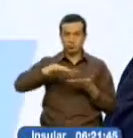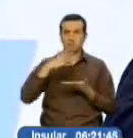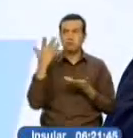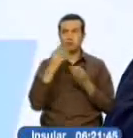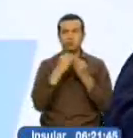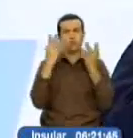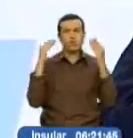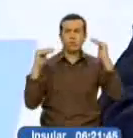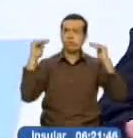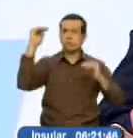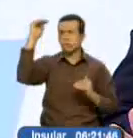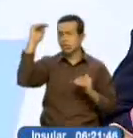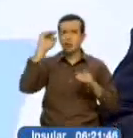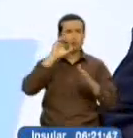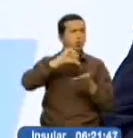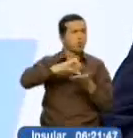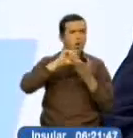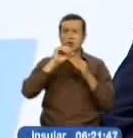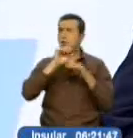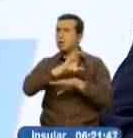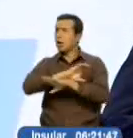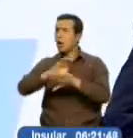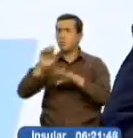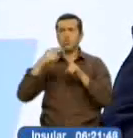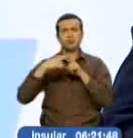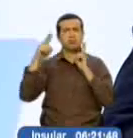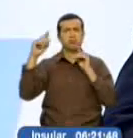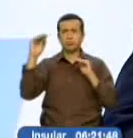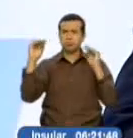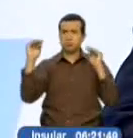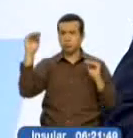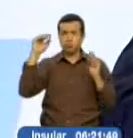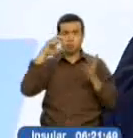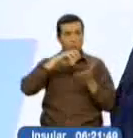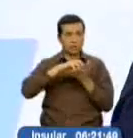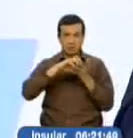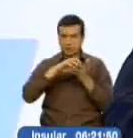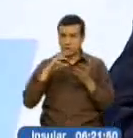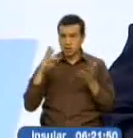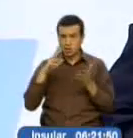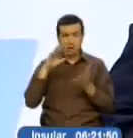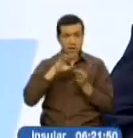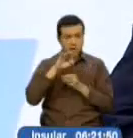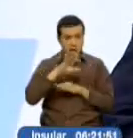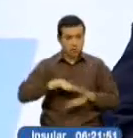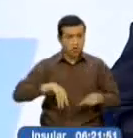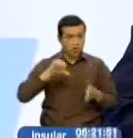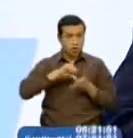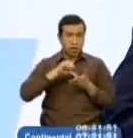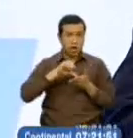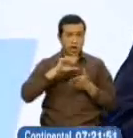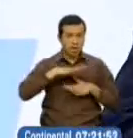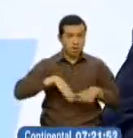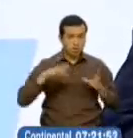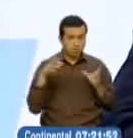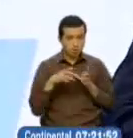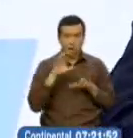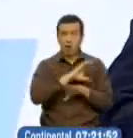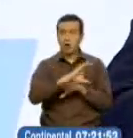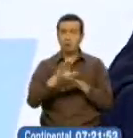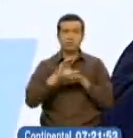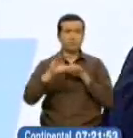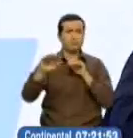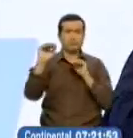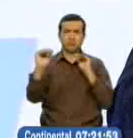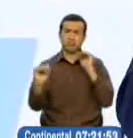abismales diferencias. No hay realmente provincia que se salve, cantón que se salve de estas contradicciones.